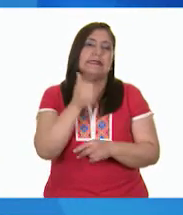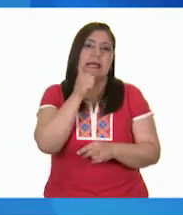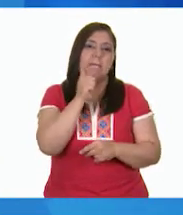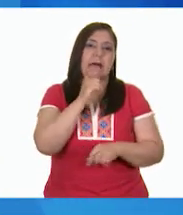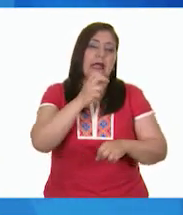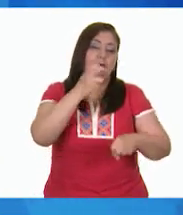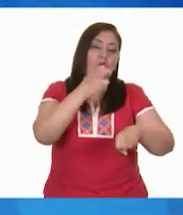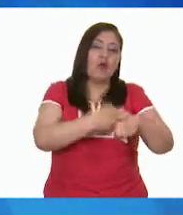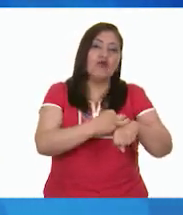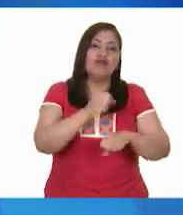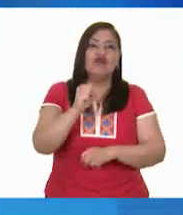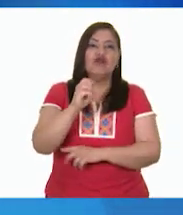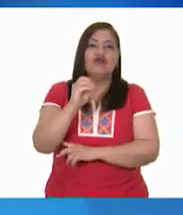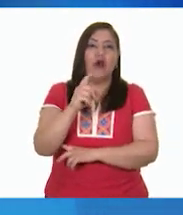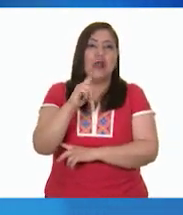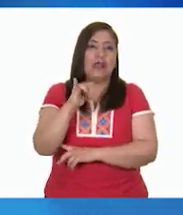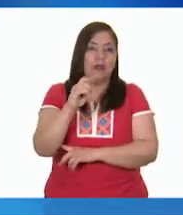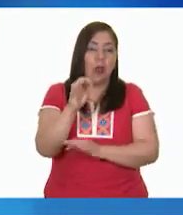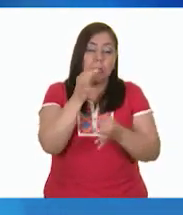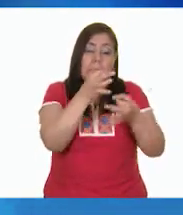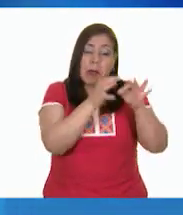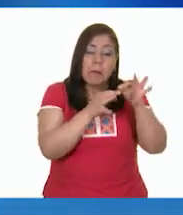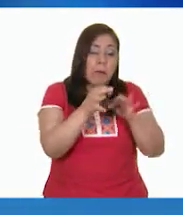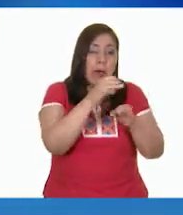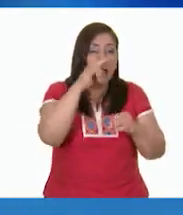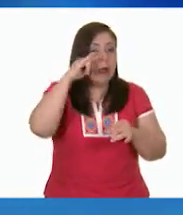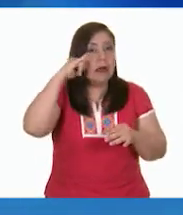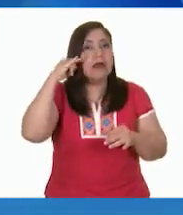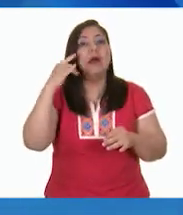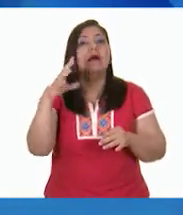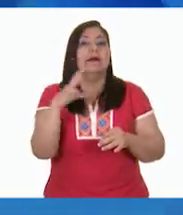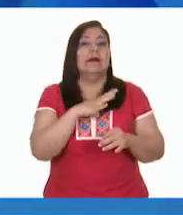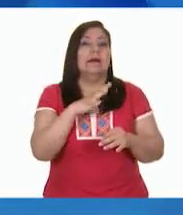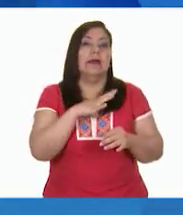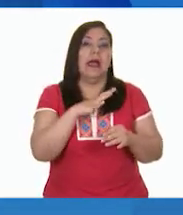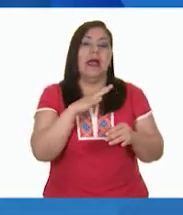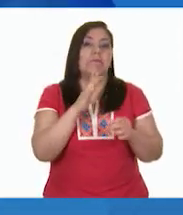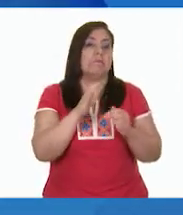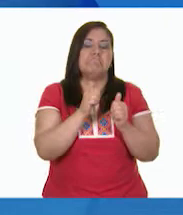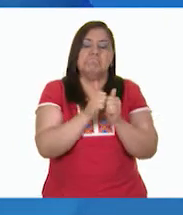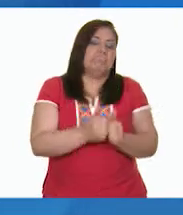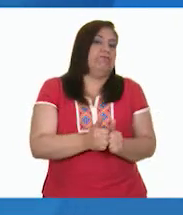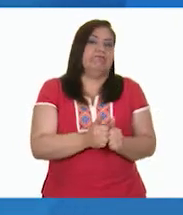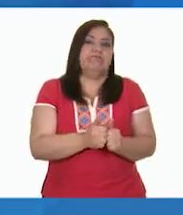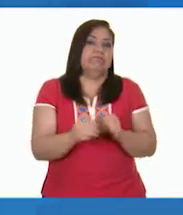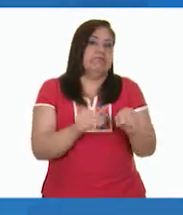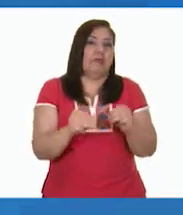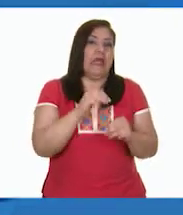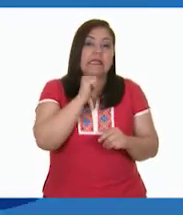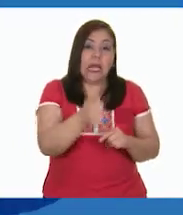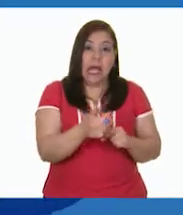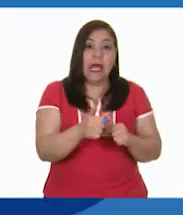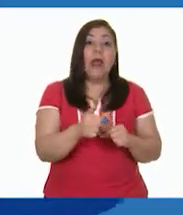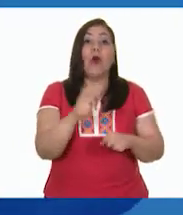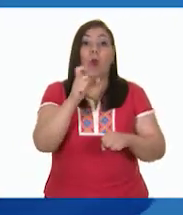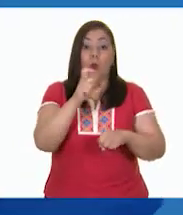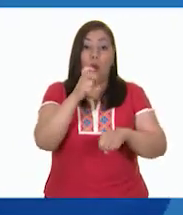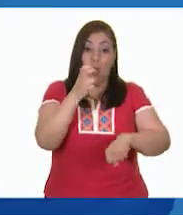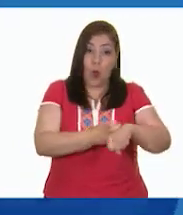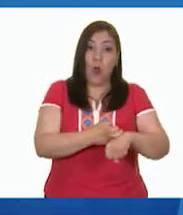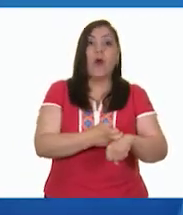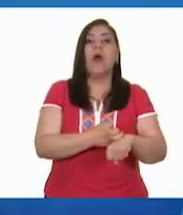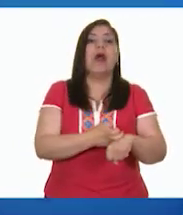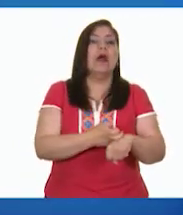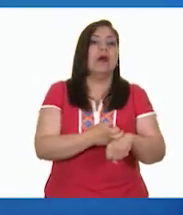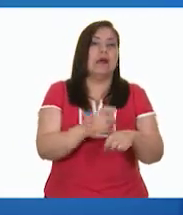sólidos vamos a tener que las partículas se encuentran con poco movimiento. Cuando tenemos un sólido, las partículas